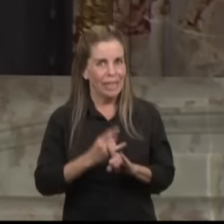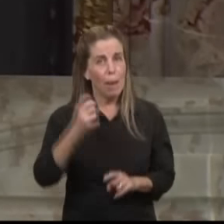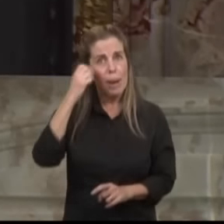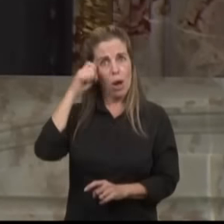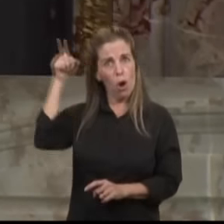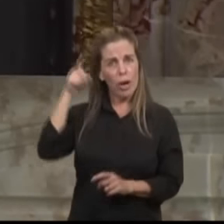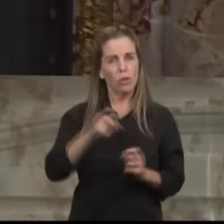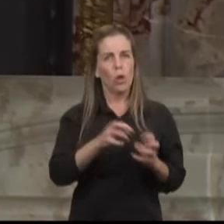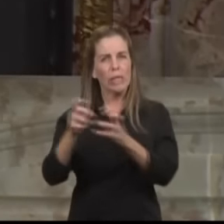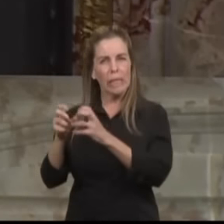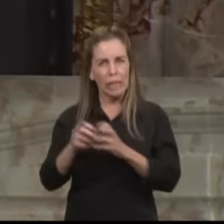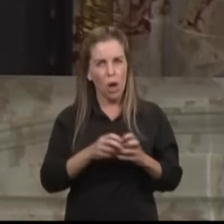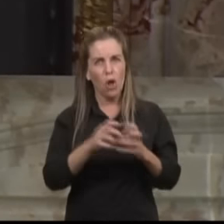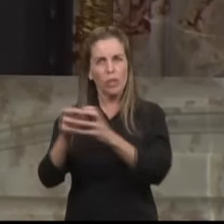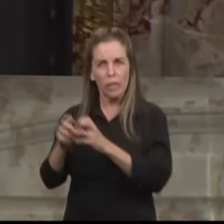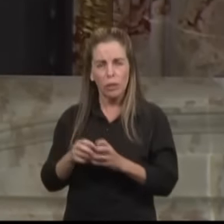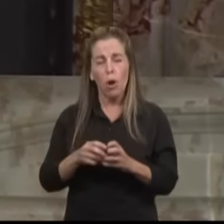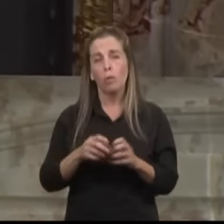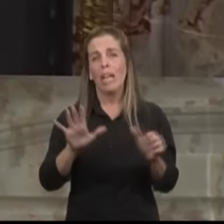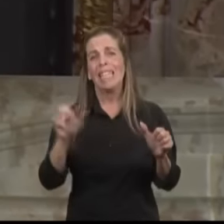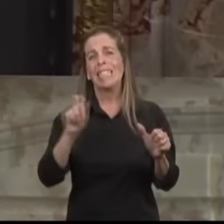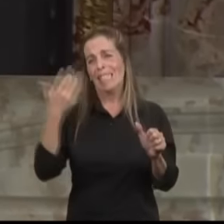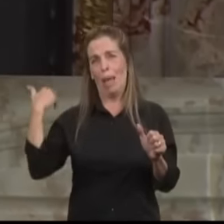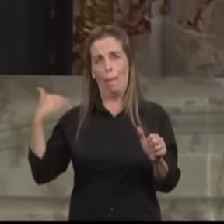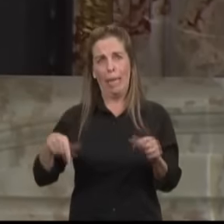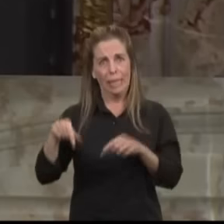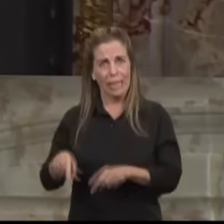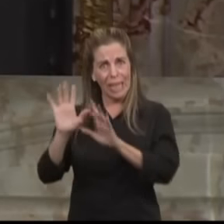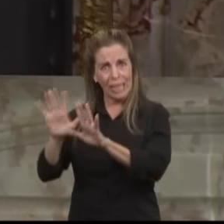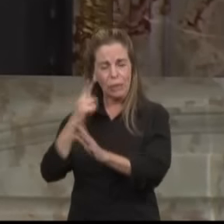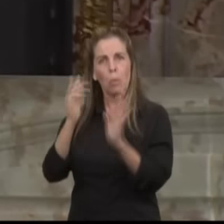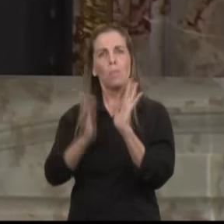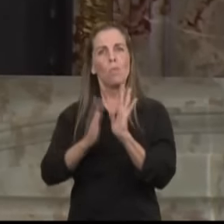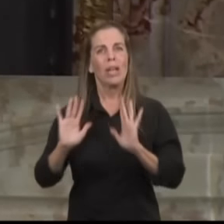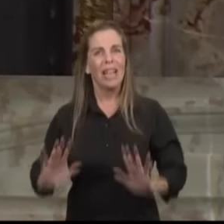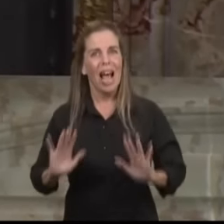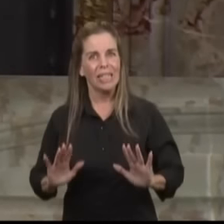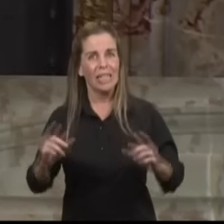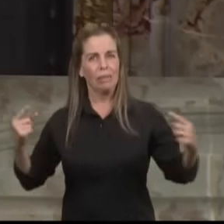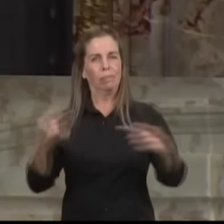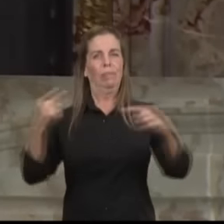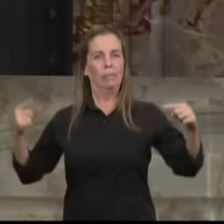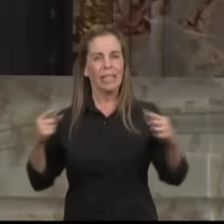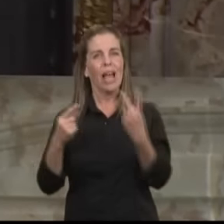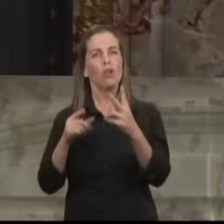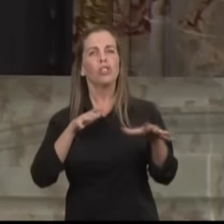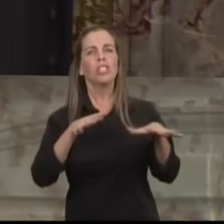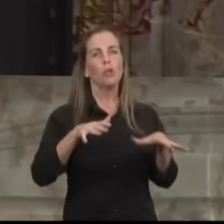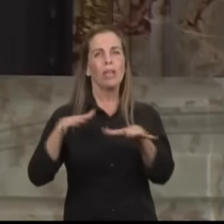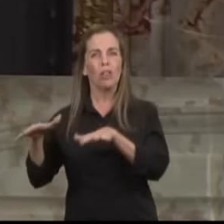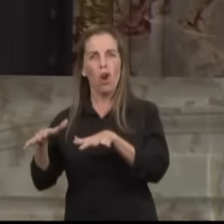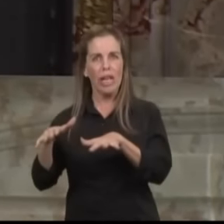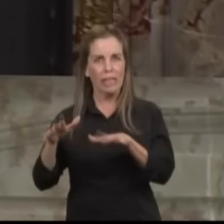en el Congreso a lo largo de los últimos 6 meses ha sido una expresión del choque entre esta fuerza imparable y aquel objeto